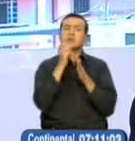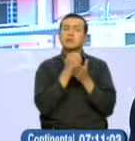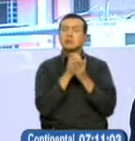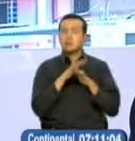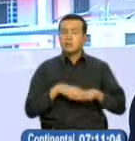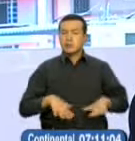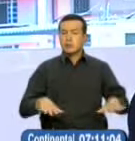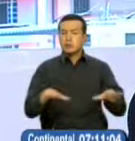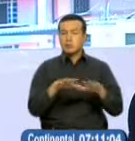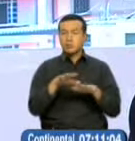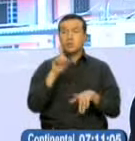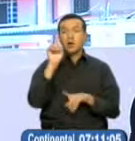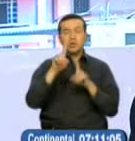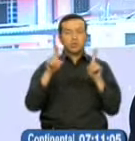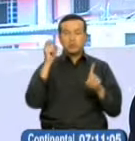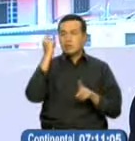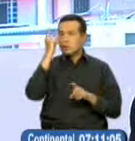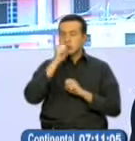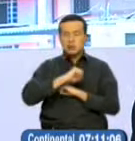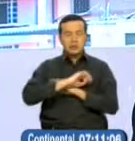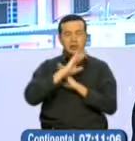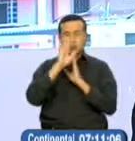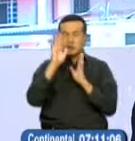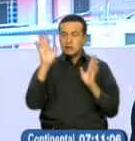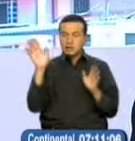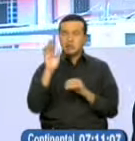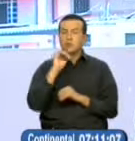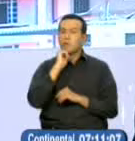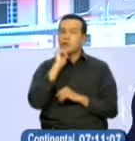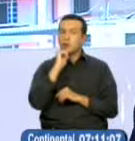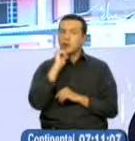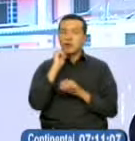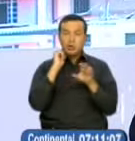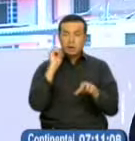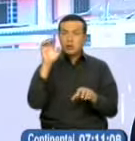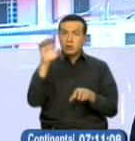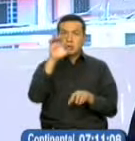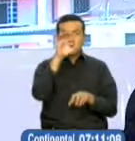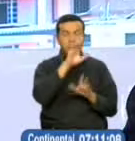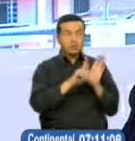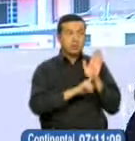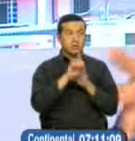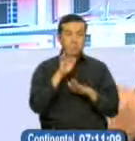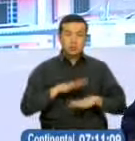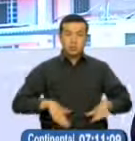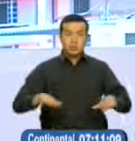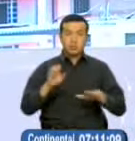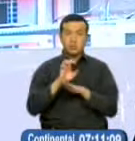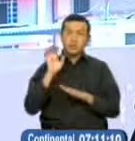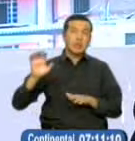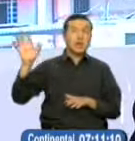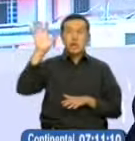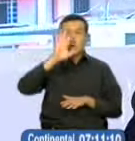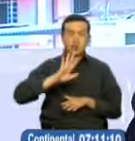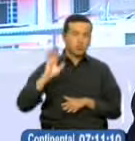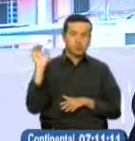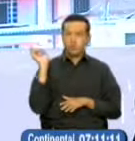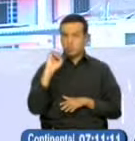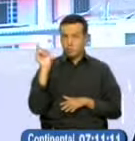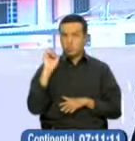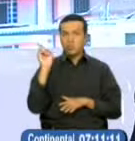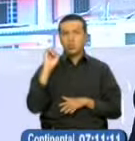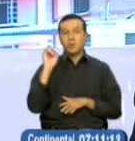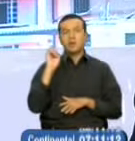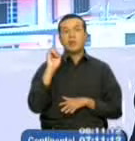veces no se entiende el concepto detrás. Yo no creo que con sedes vamos a lograr desarrollar el país si ponemos sedes en todos lados. Creo que es un